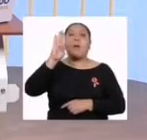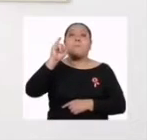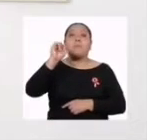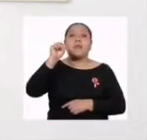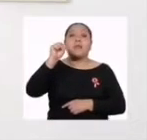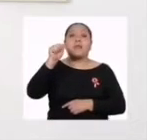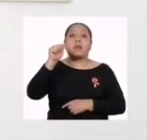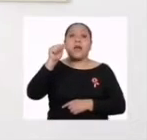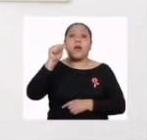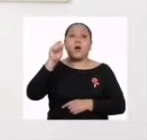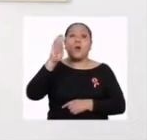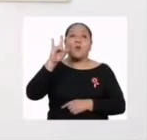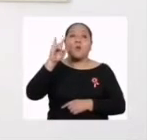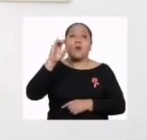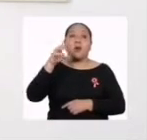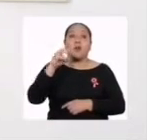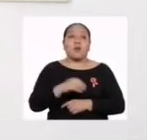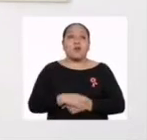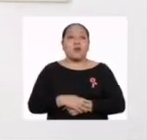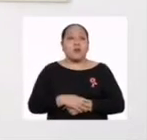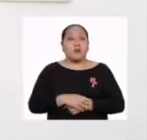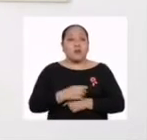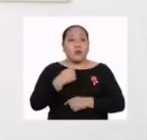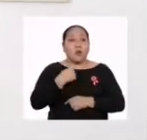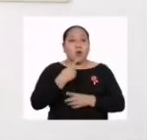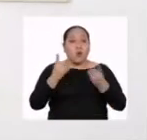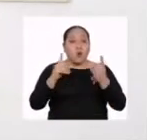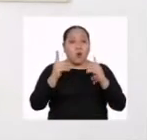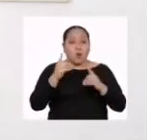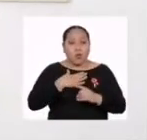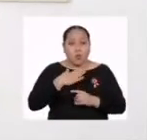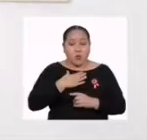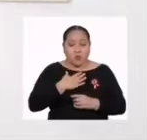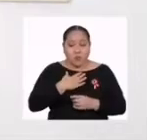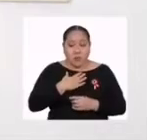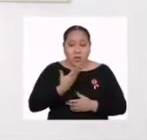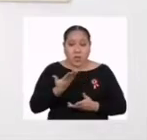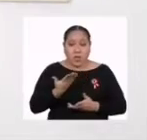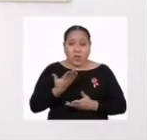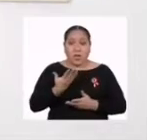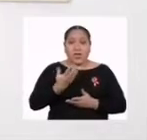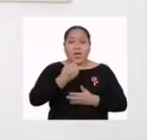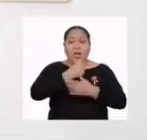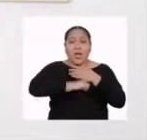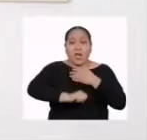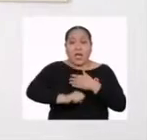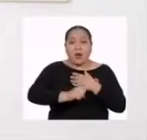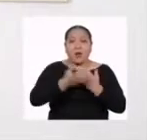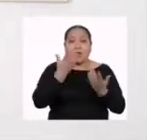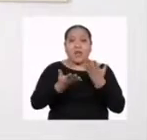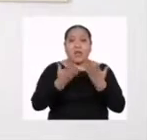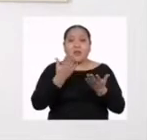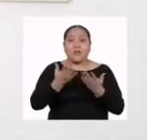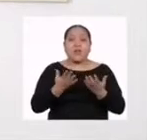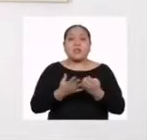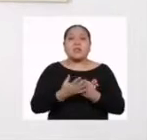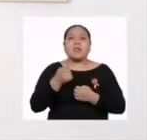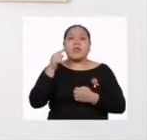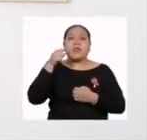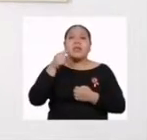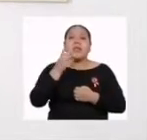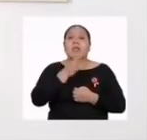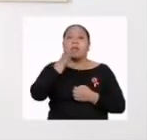esto? Uy, cuando mi hijo, que seguro tiene la edad de tu abuelo, iba conmigo al estadio a ver